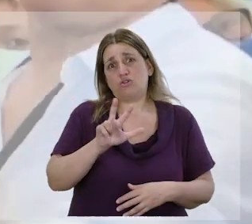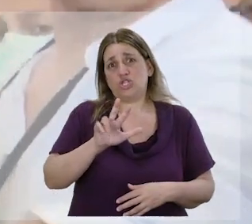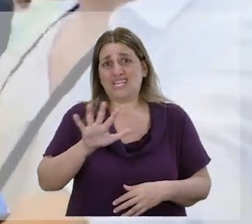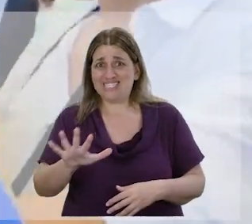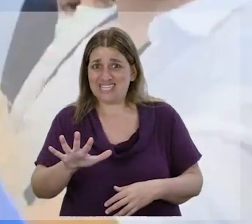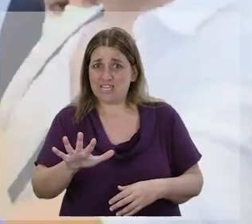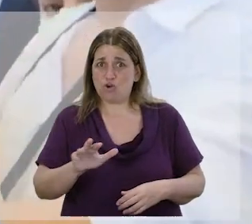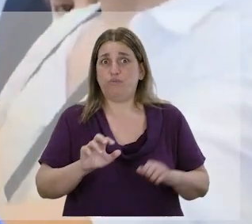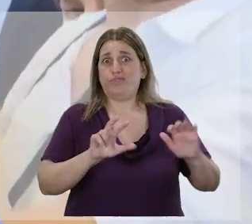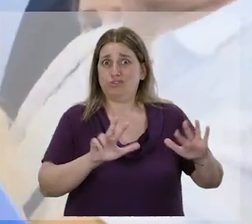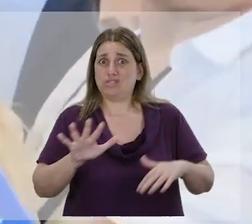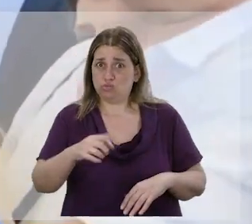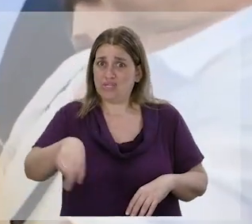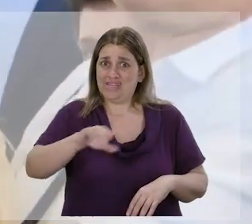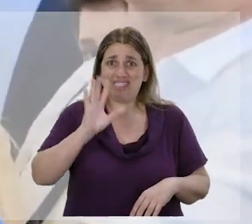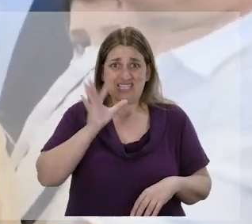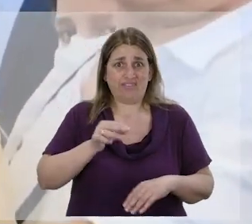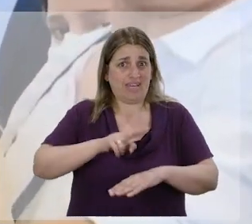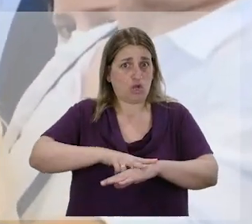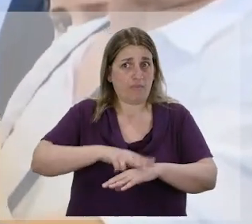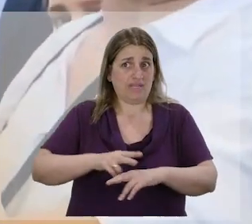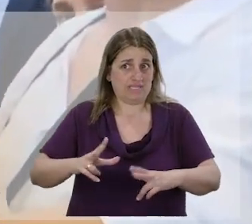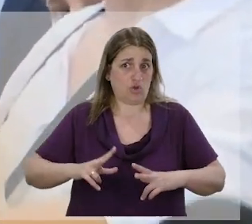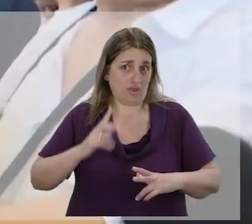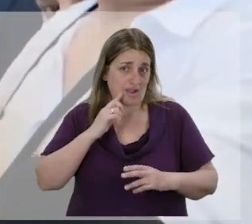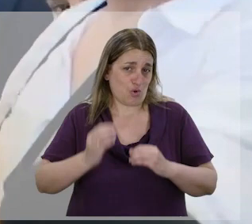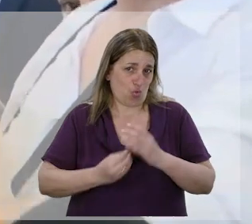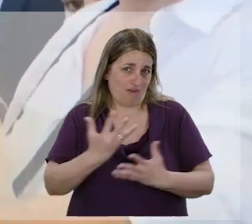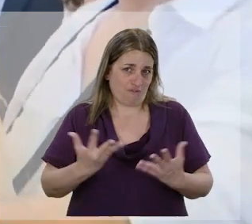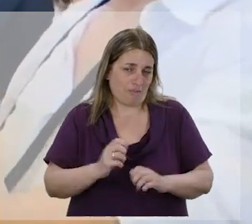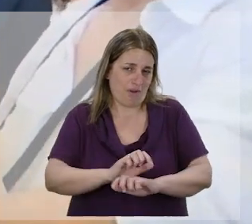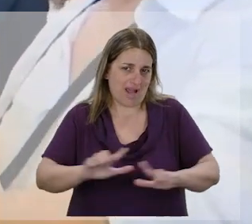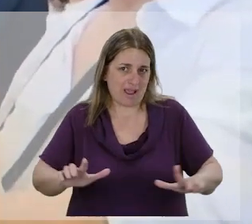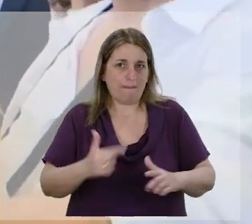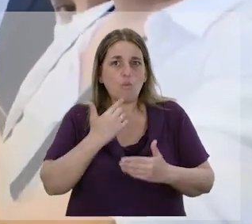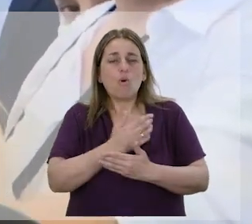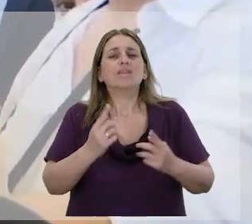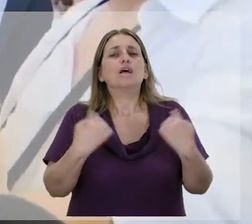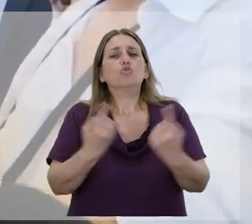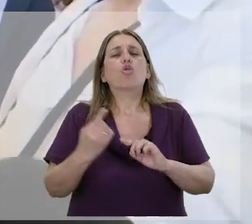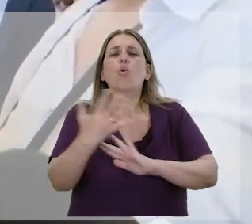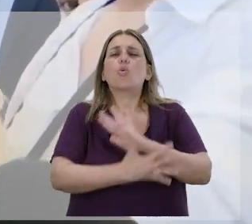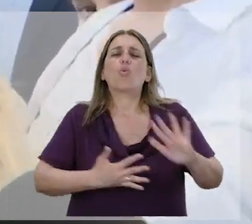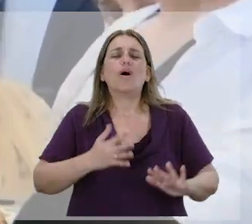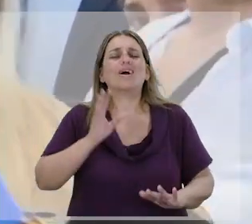85. La recomendación de UNCEA, que ustedes la conocen, en este nuevo sistema transparente. Todos los